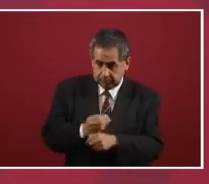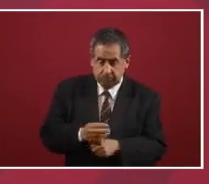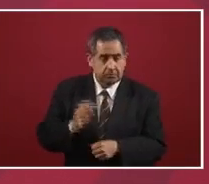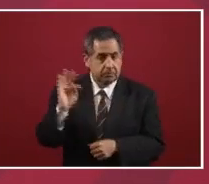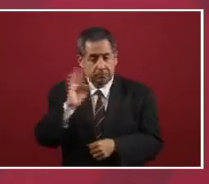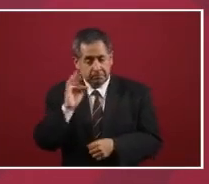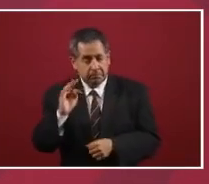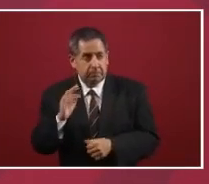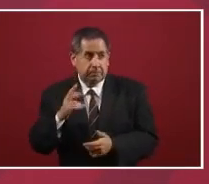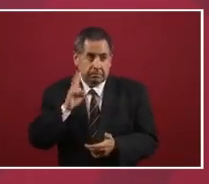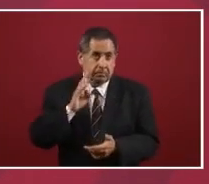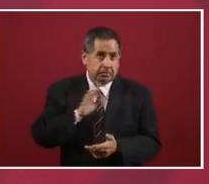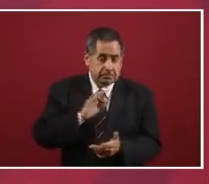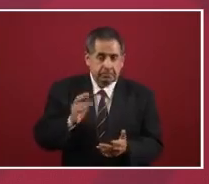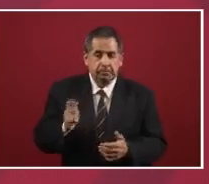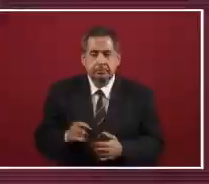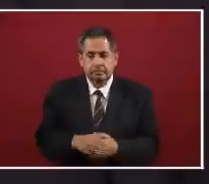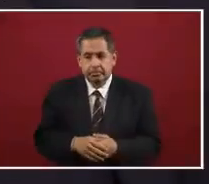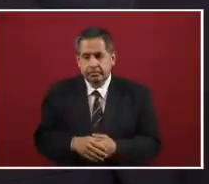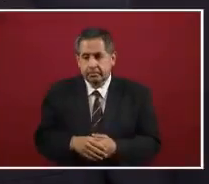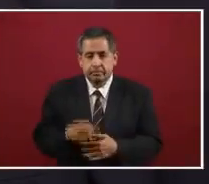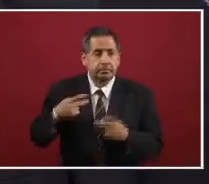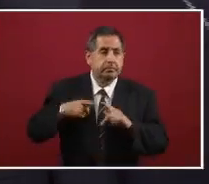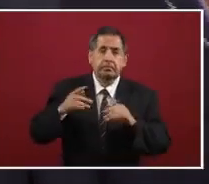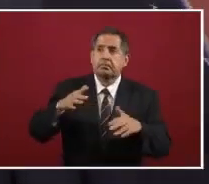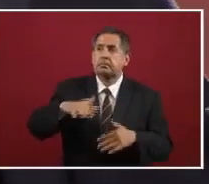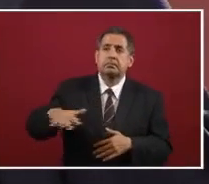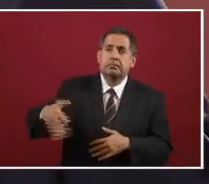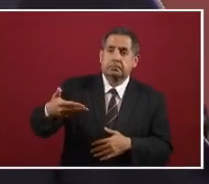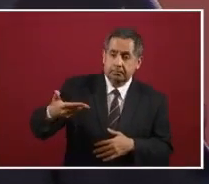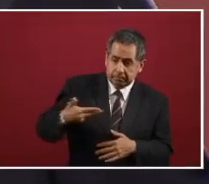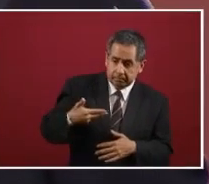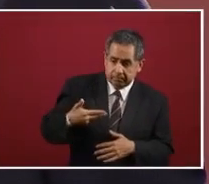necesitaba, si lo pedía el pueblo,